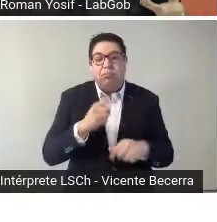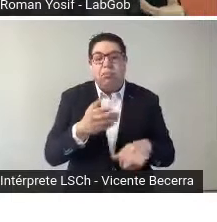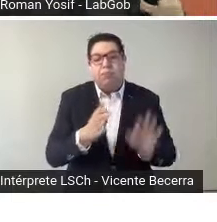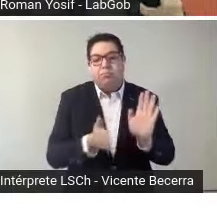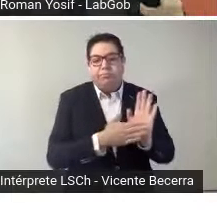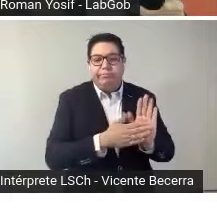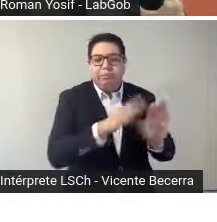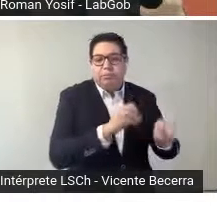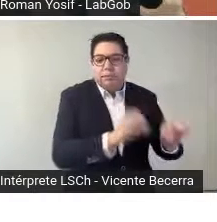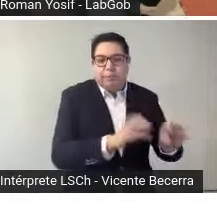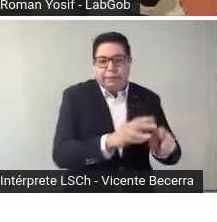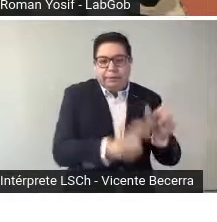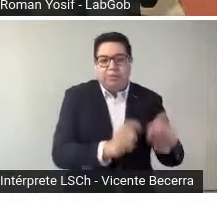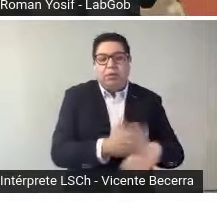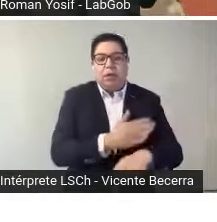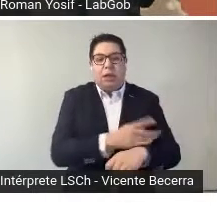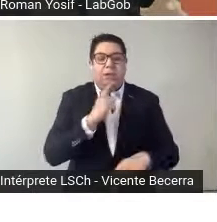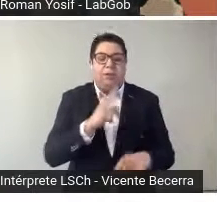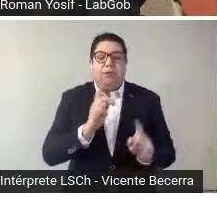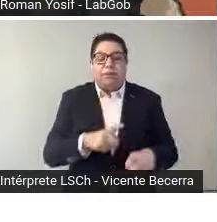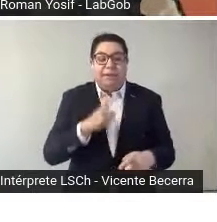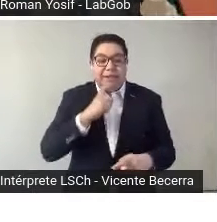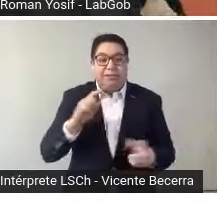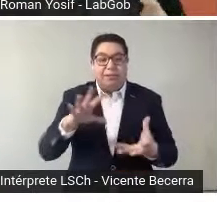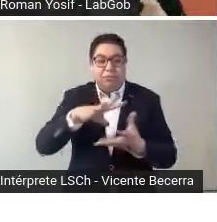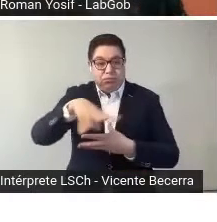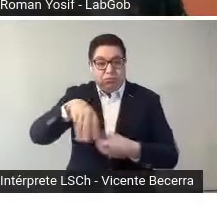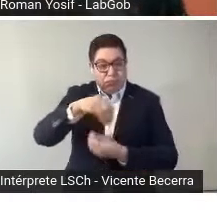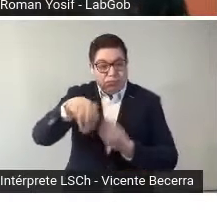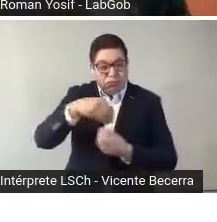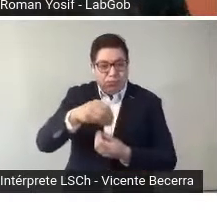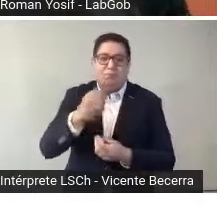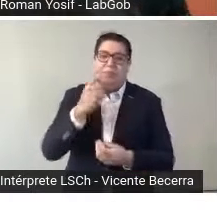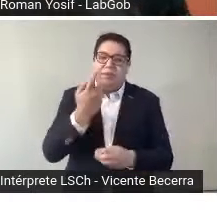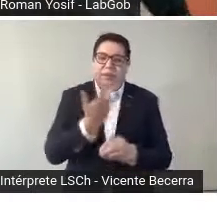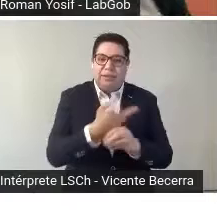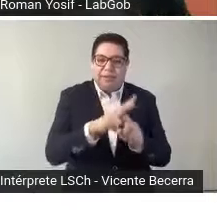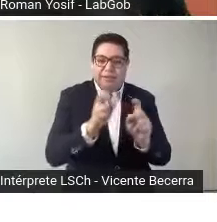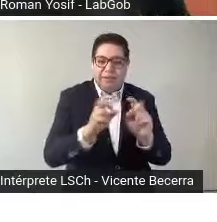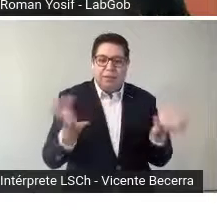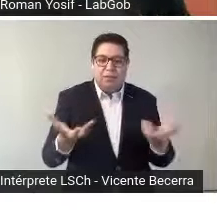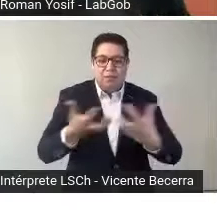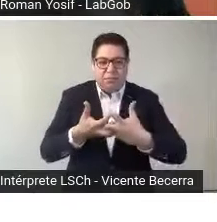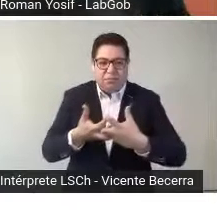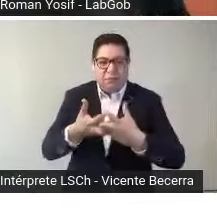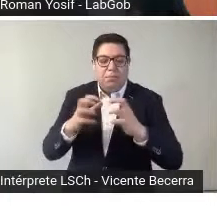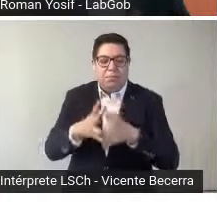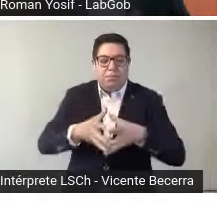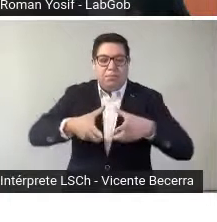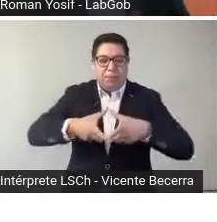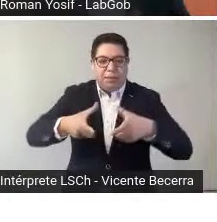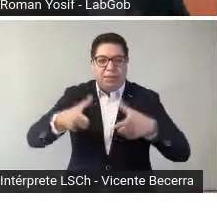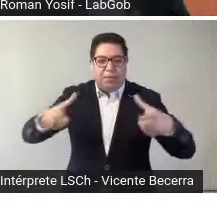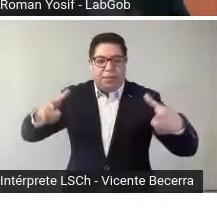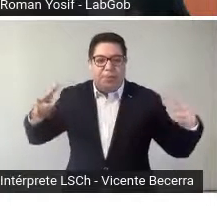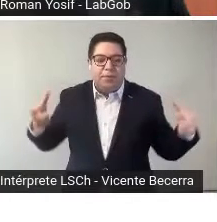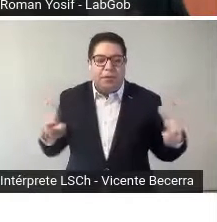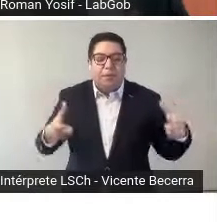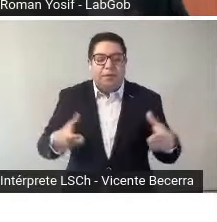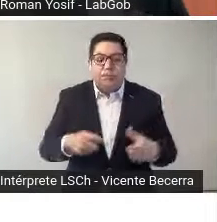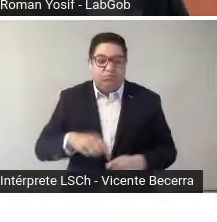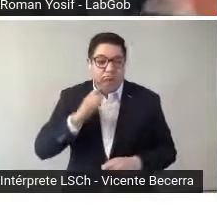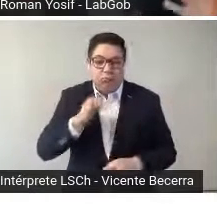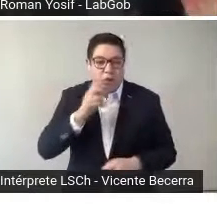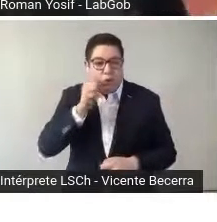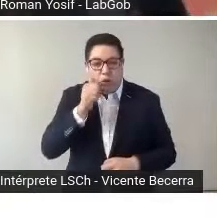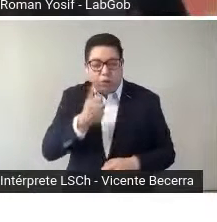Y esto obviamente se combina con una red, con esta red que sigue creciendo todos los días y que nos ha permitido